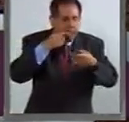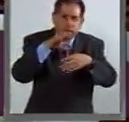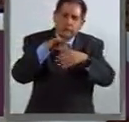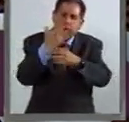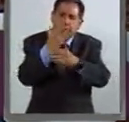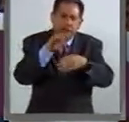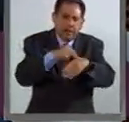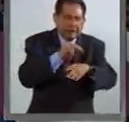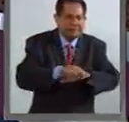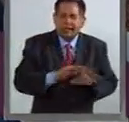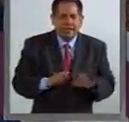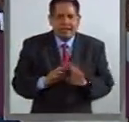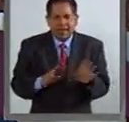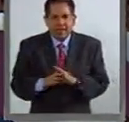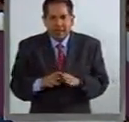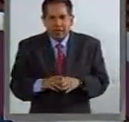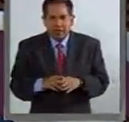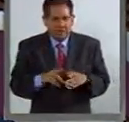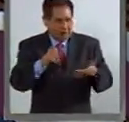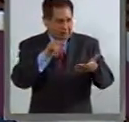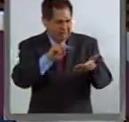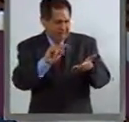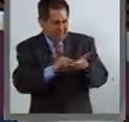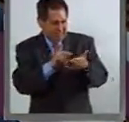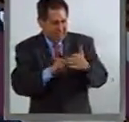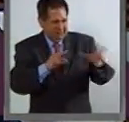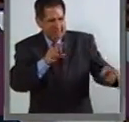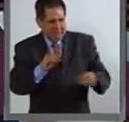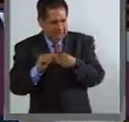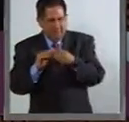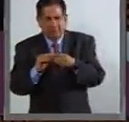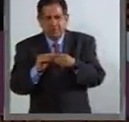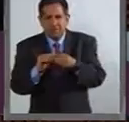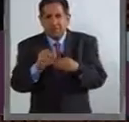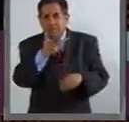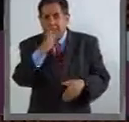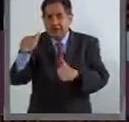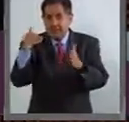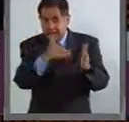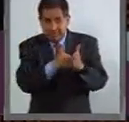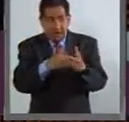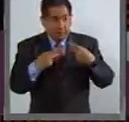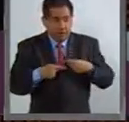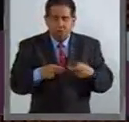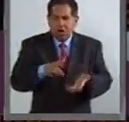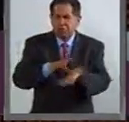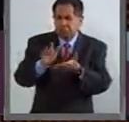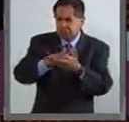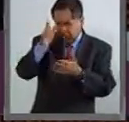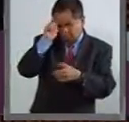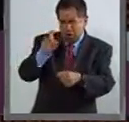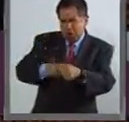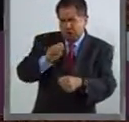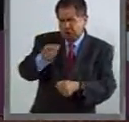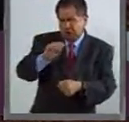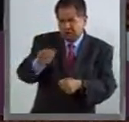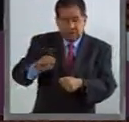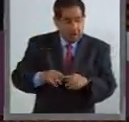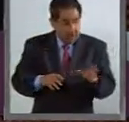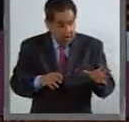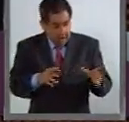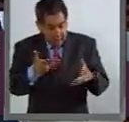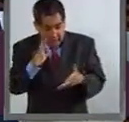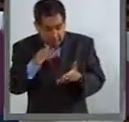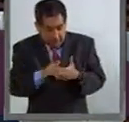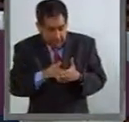10,000 adhesiones del tipo change.org, más o menos, bueno, si tiene 10,000 adhesiones, una comisión del